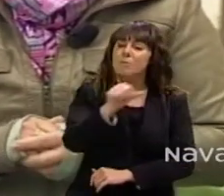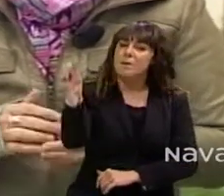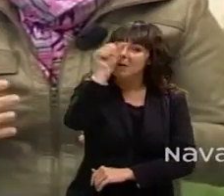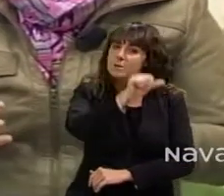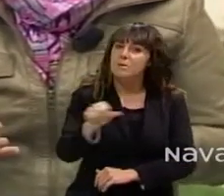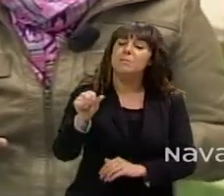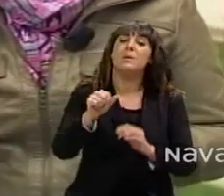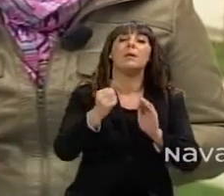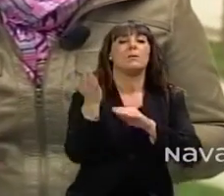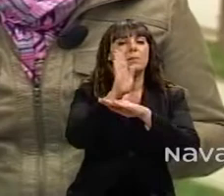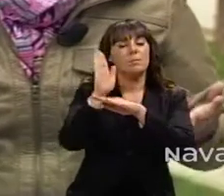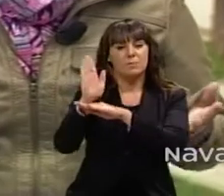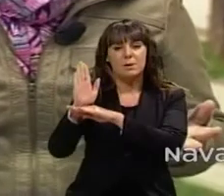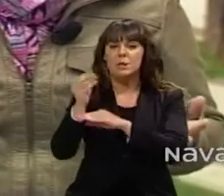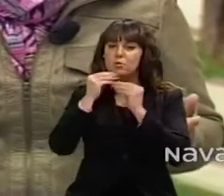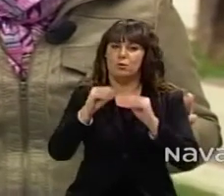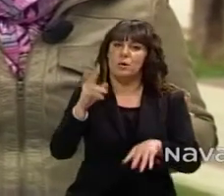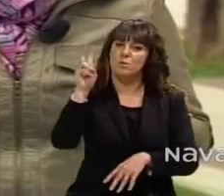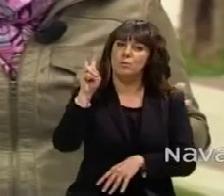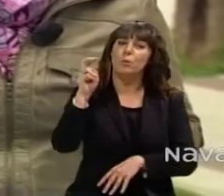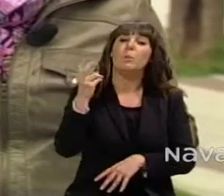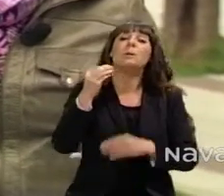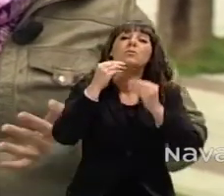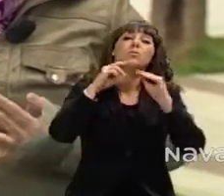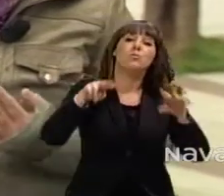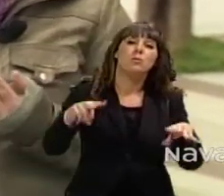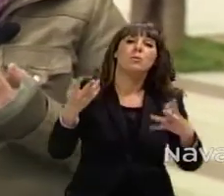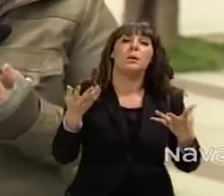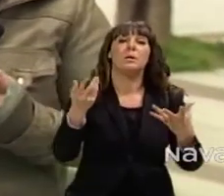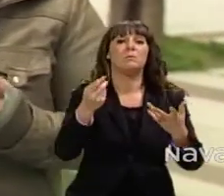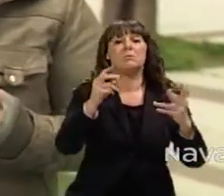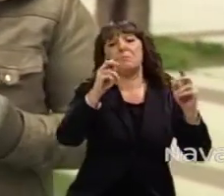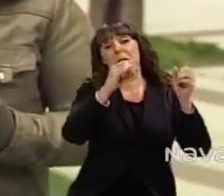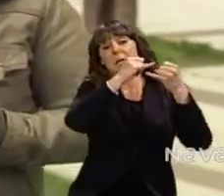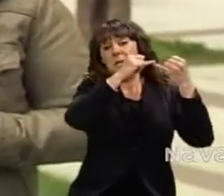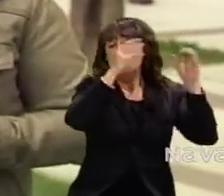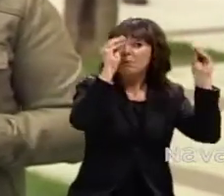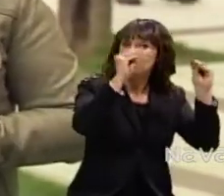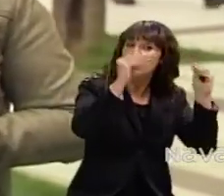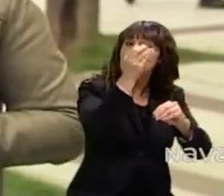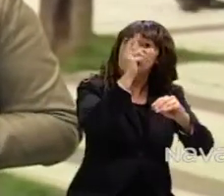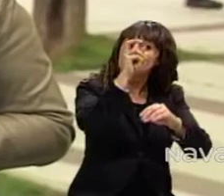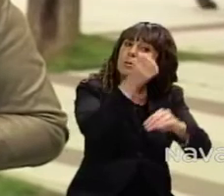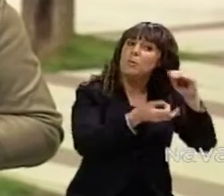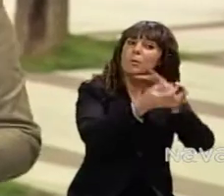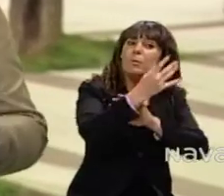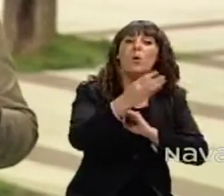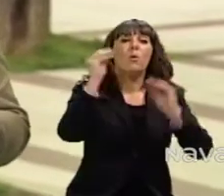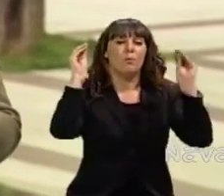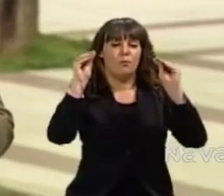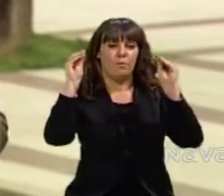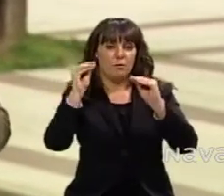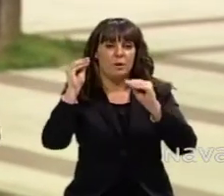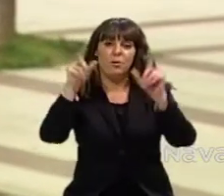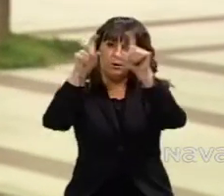presentaros nuevas historias. Historias que tienen siempre mucho que ver con el emprendimiento, con la formación o con las empresas.